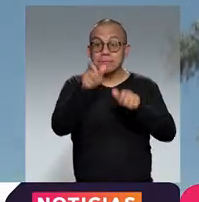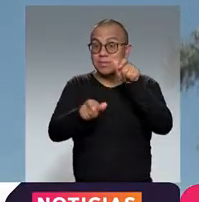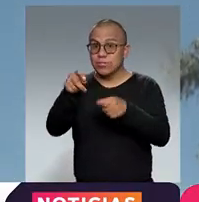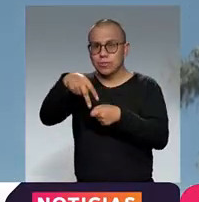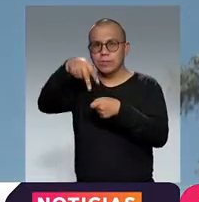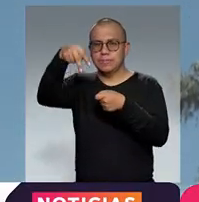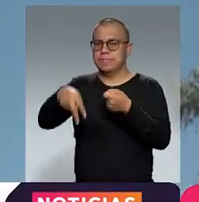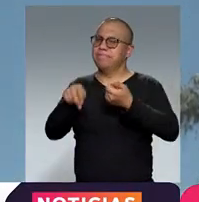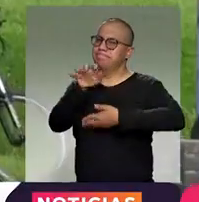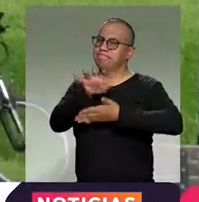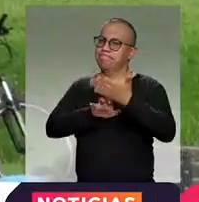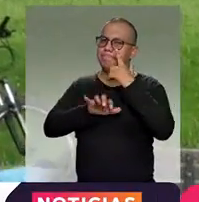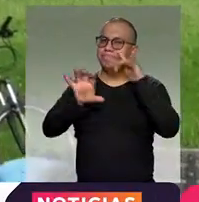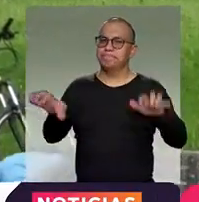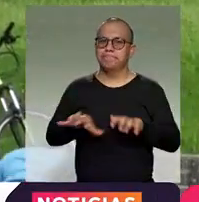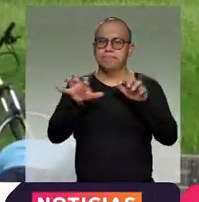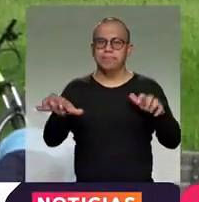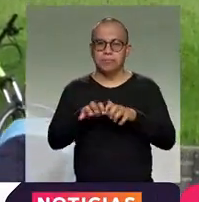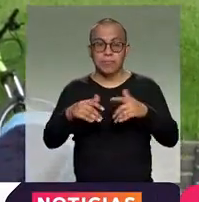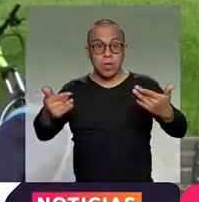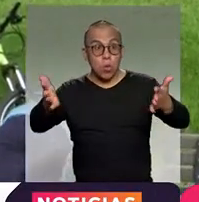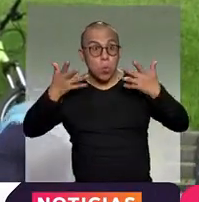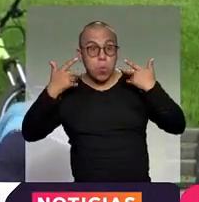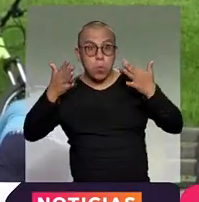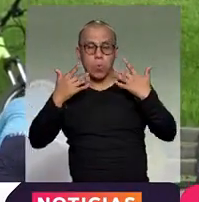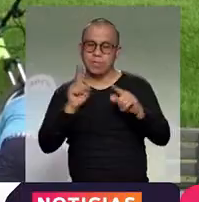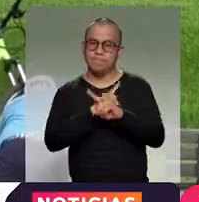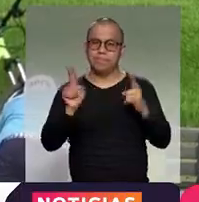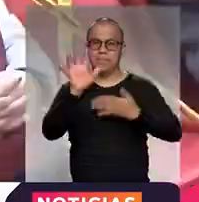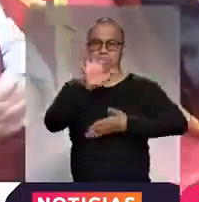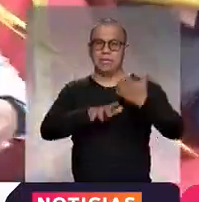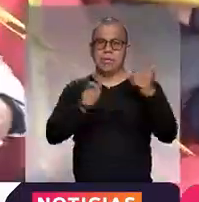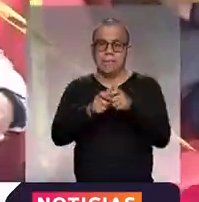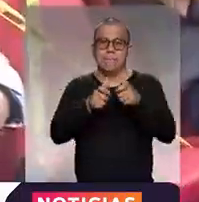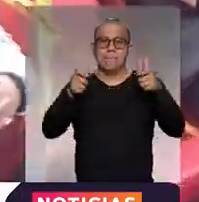ciudadanía a disminuir las actividades físicas al aire libre y a usar más el transporte público.